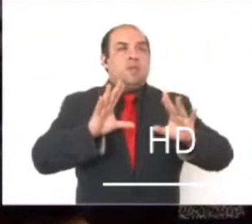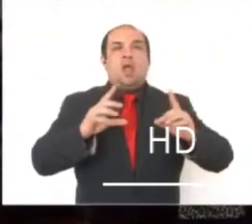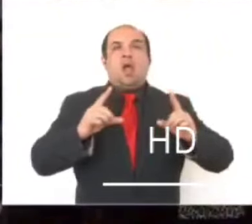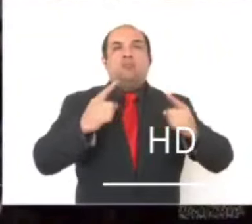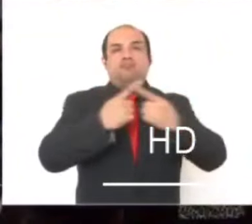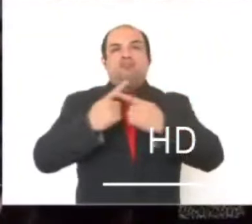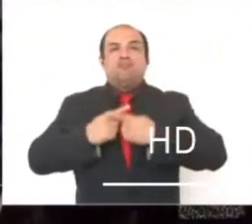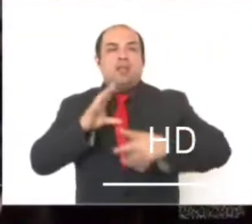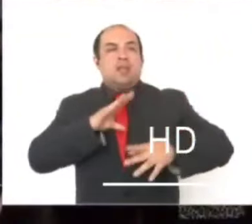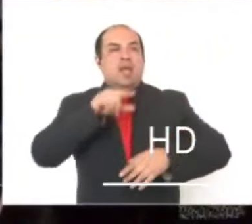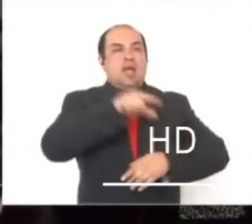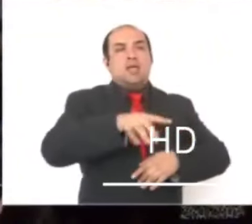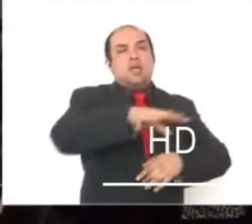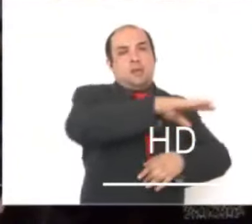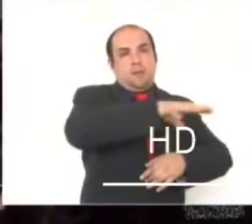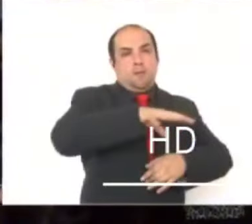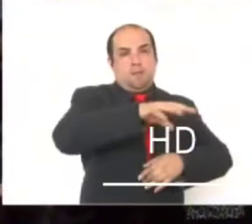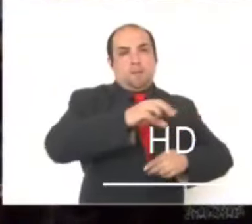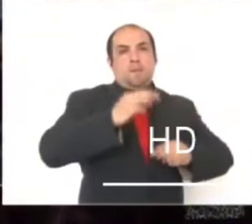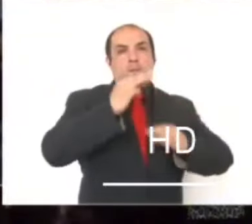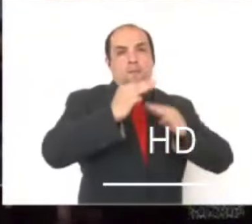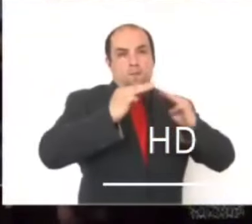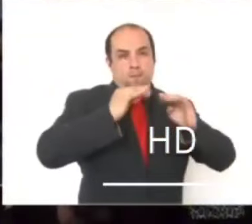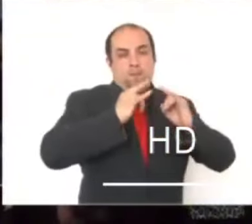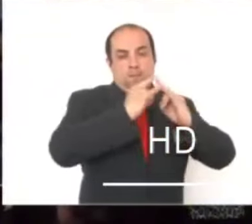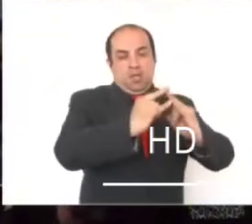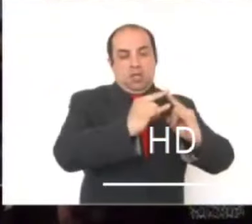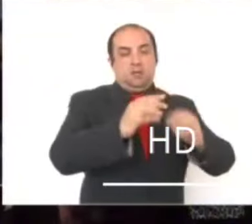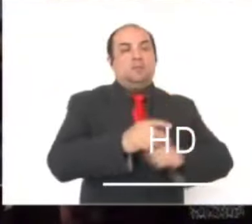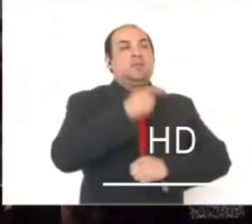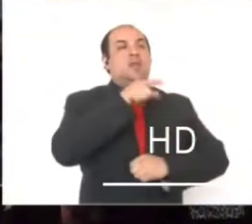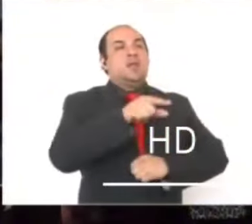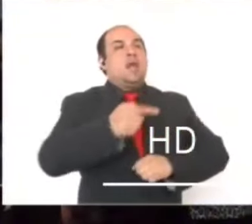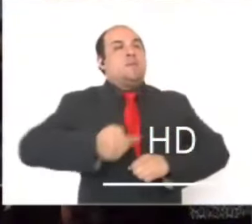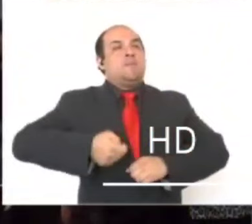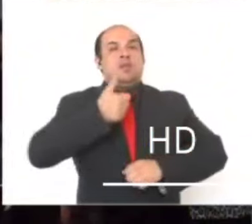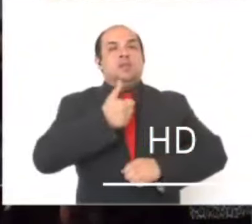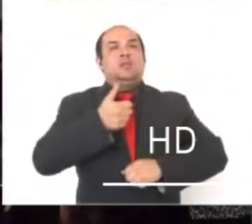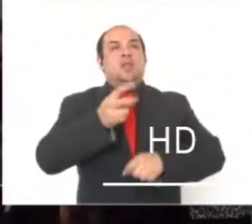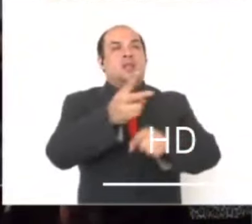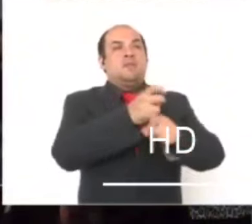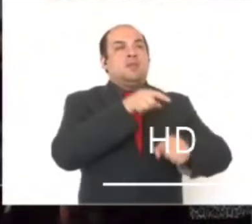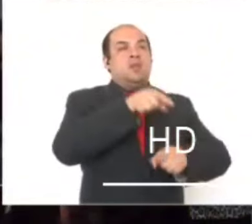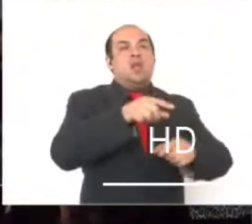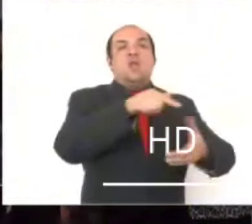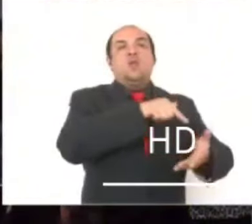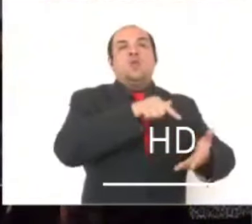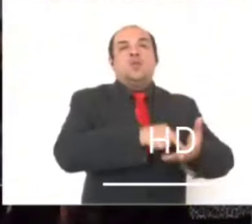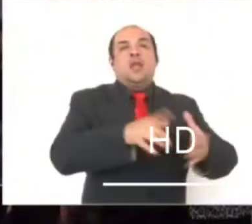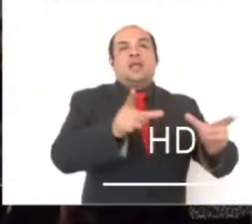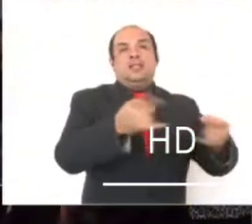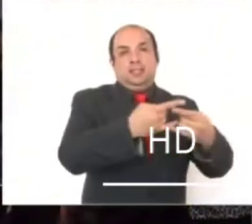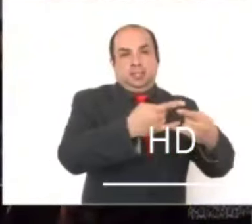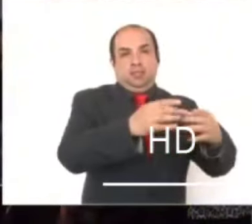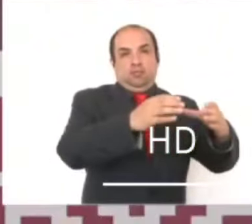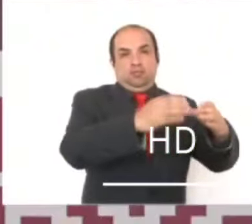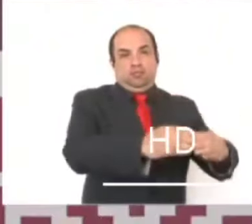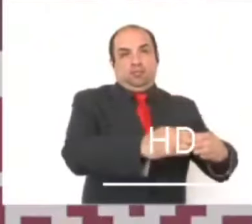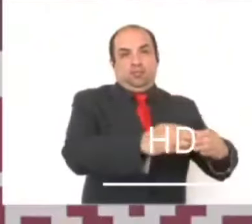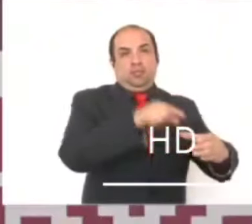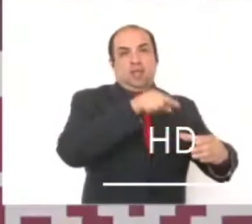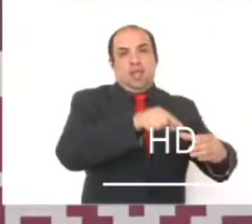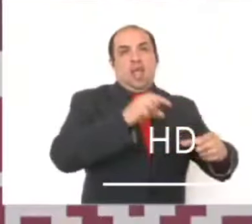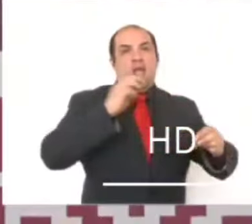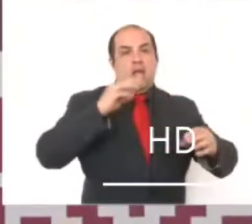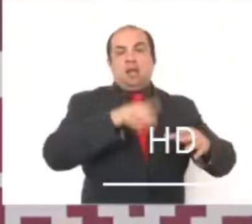este símbolo. El tianguis se convocó al principio en un recinto cerrado, que es